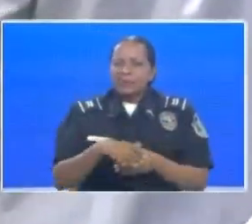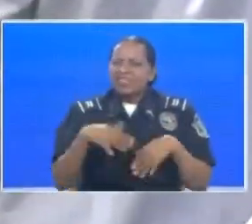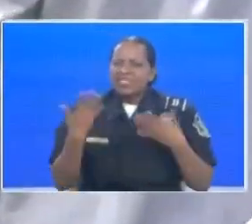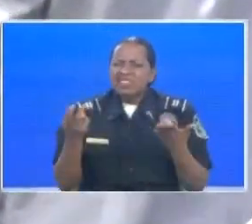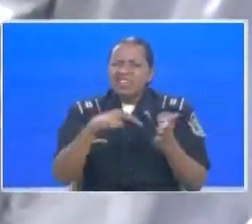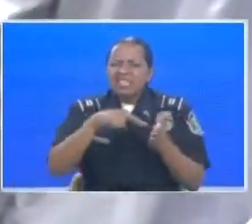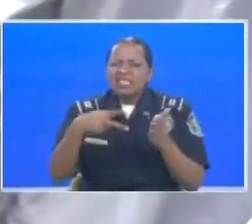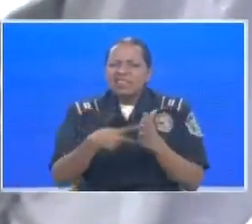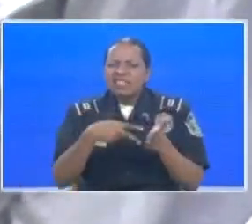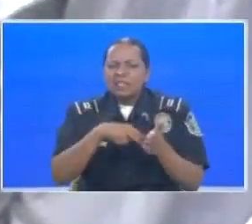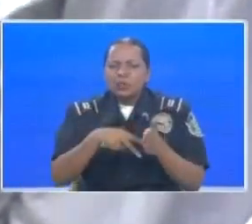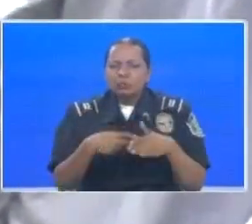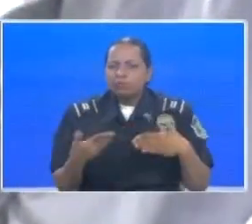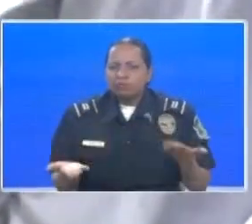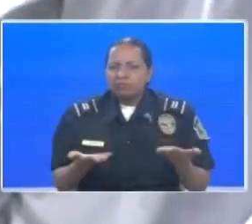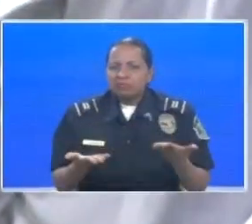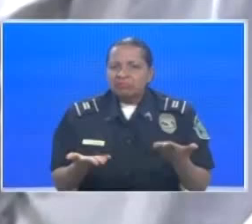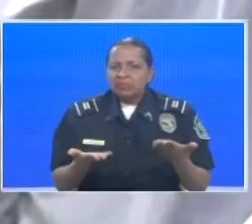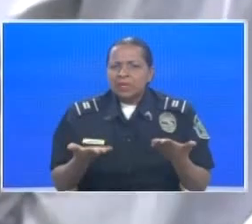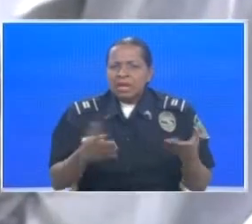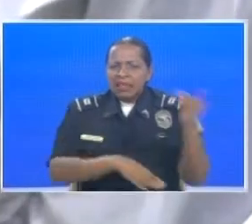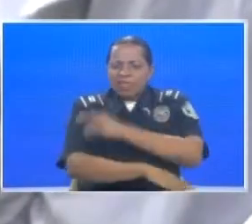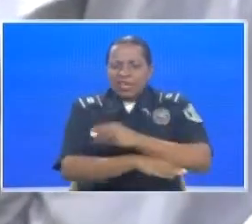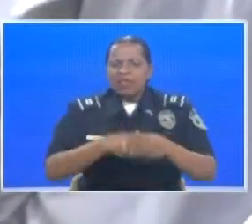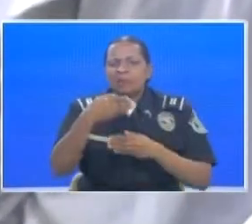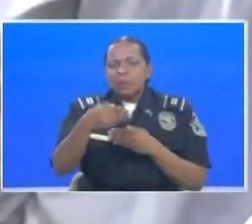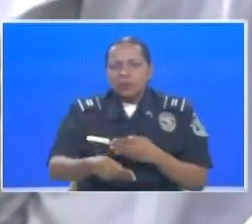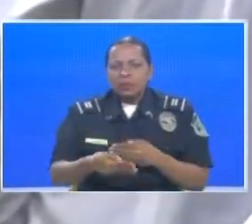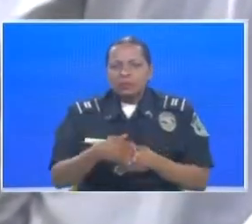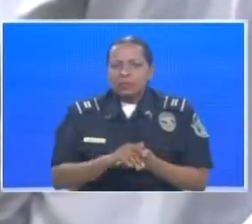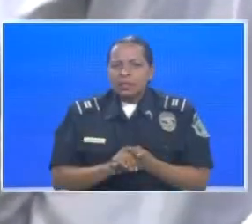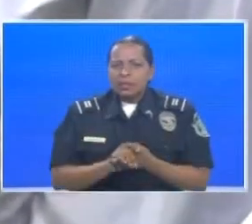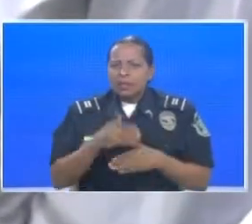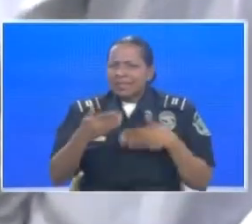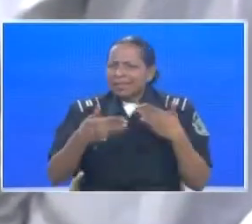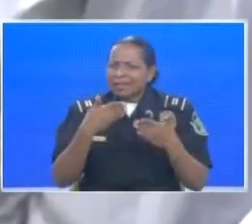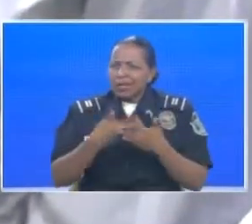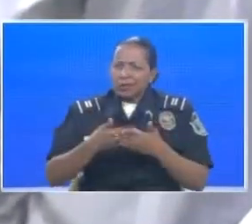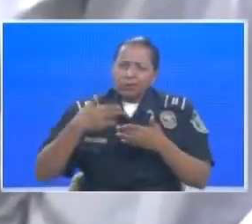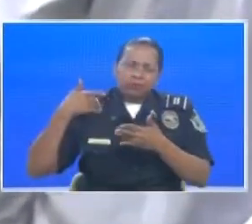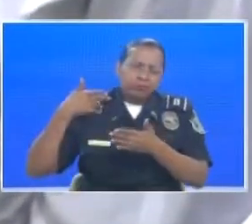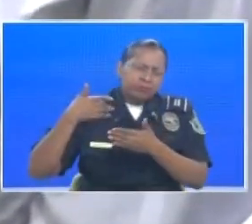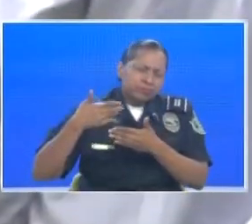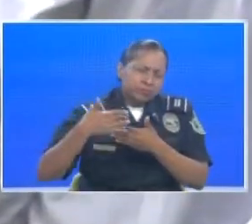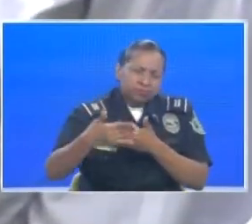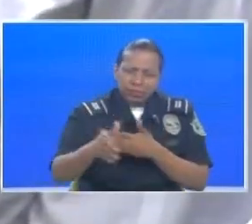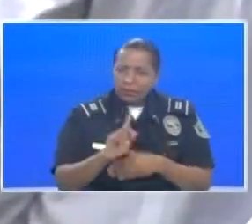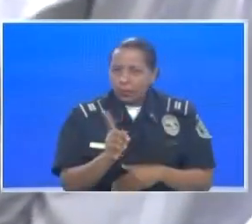eso? El día después. Es que esto no va a ser eterno.